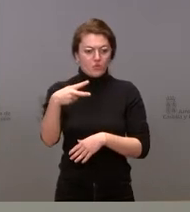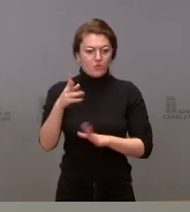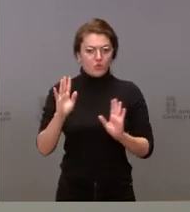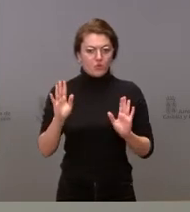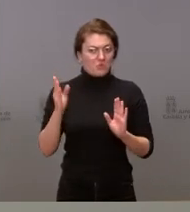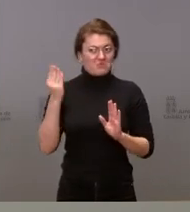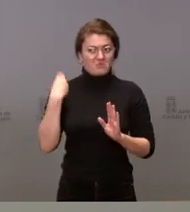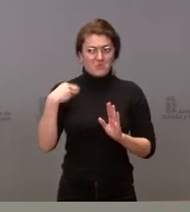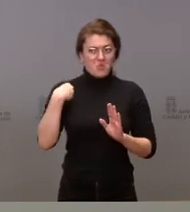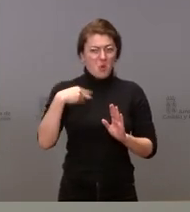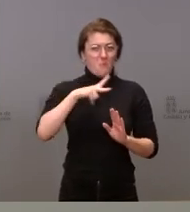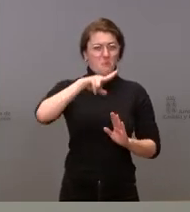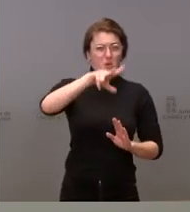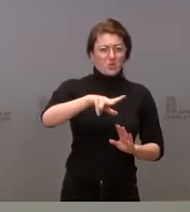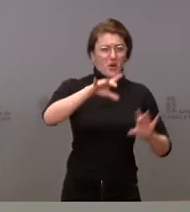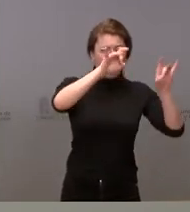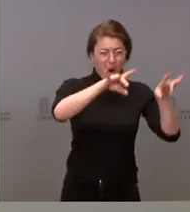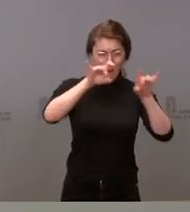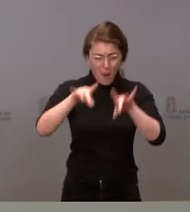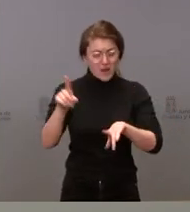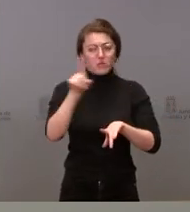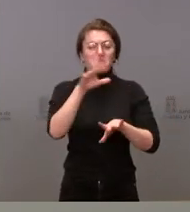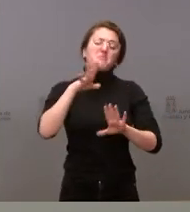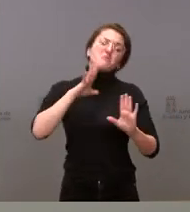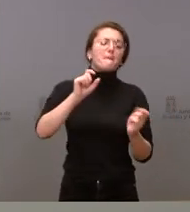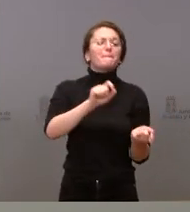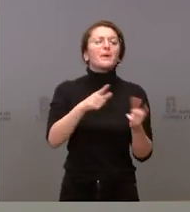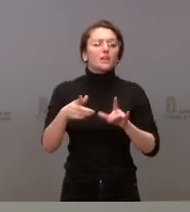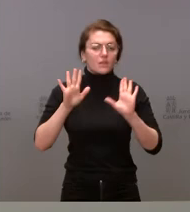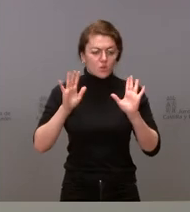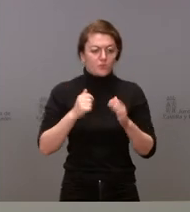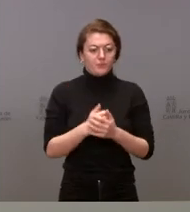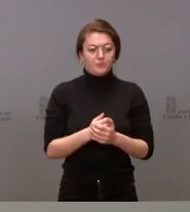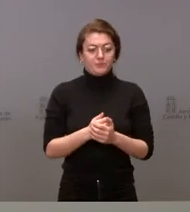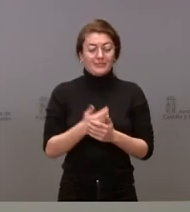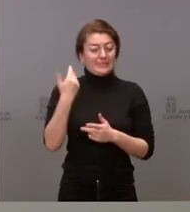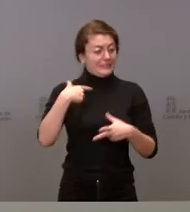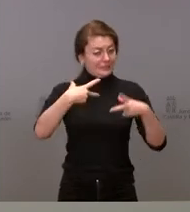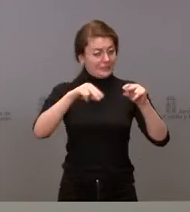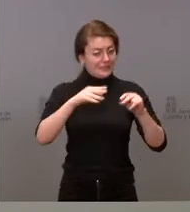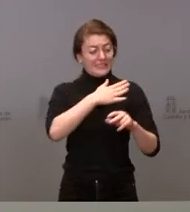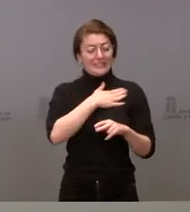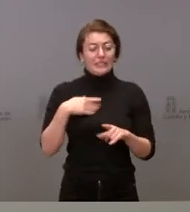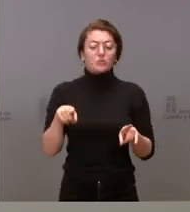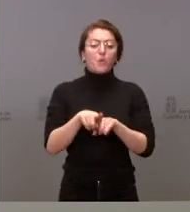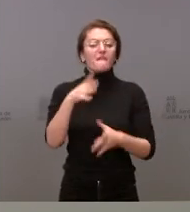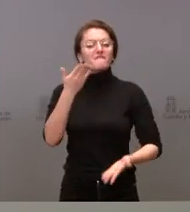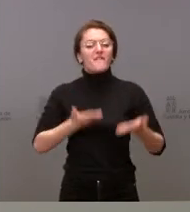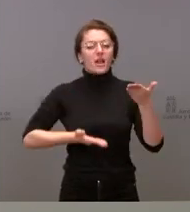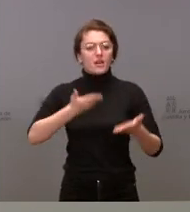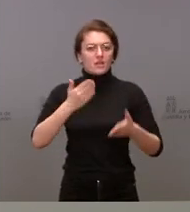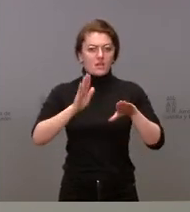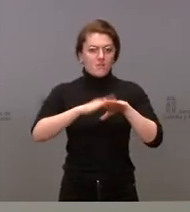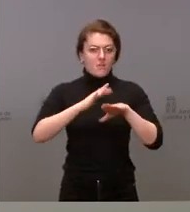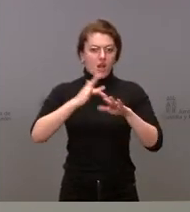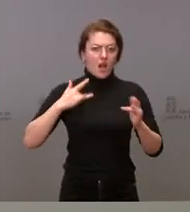portugal exactamente pero es aproxima bastante por otra parte quiero terminar haciendo un breve balance de la actividad de donación y trasplante